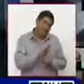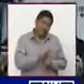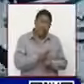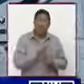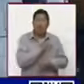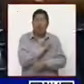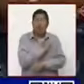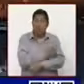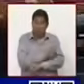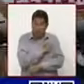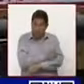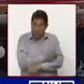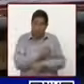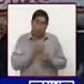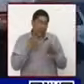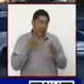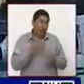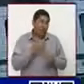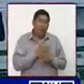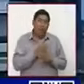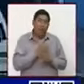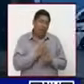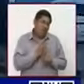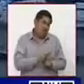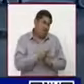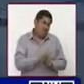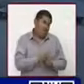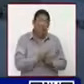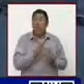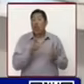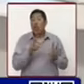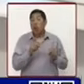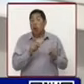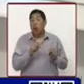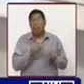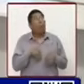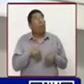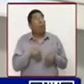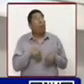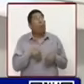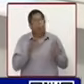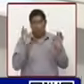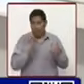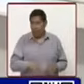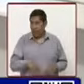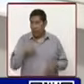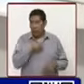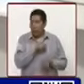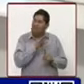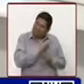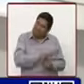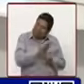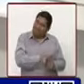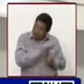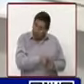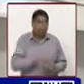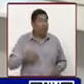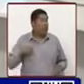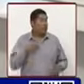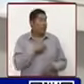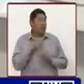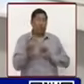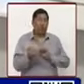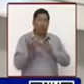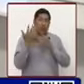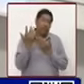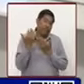las autoridades funcionan bajo presión, y si no hay presión, nunca van a funcionar. En ese entendido, acá, donde hemos quedado en